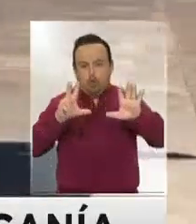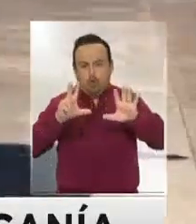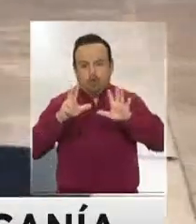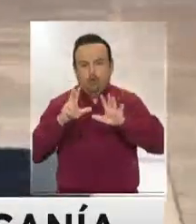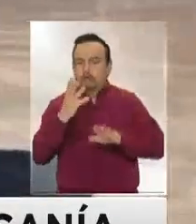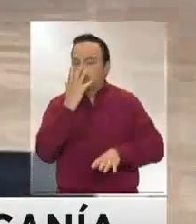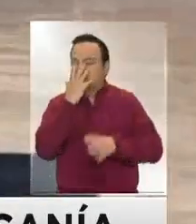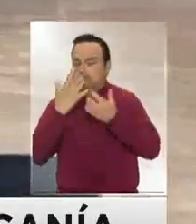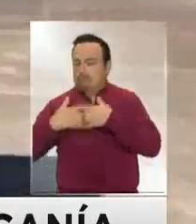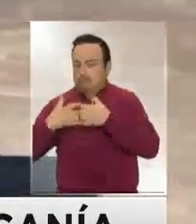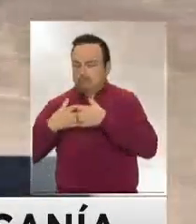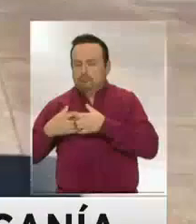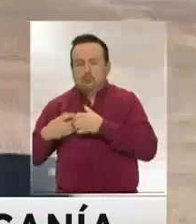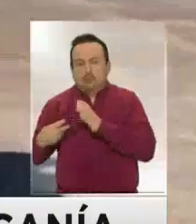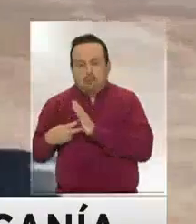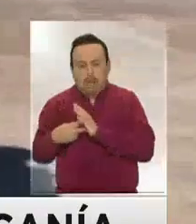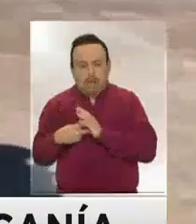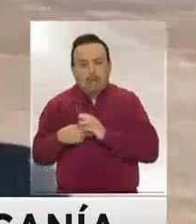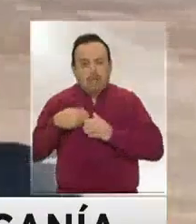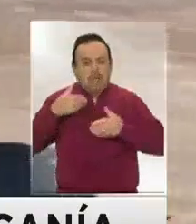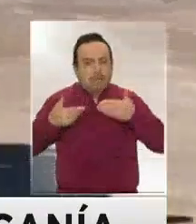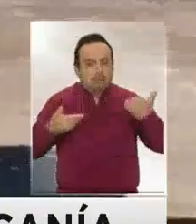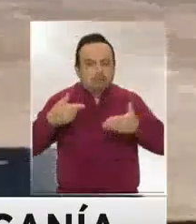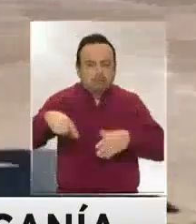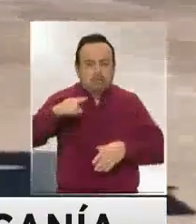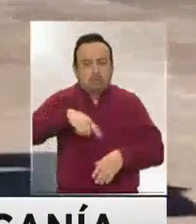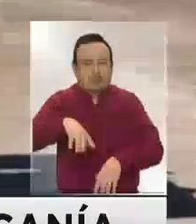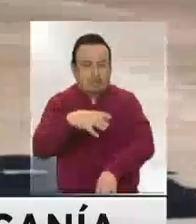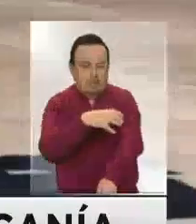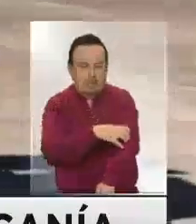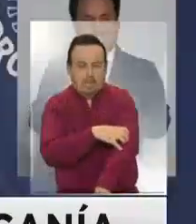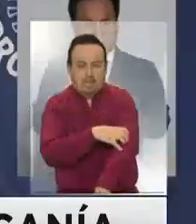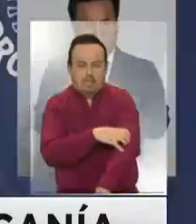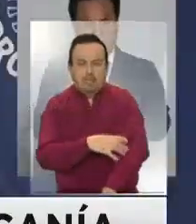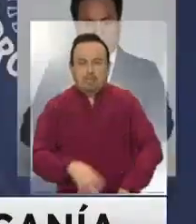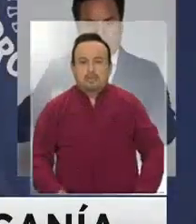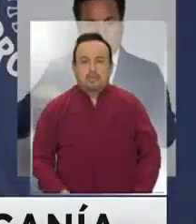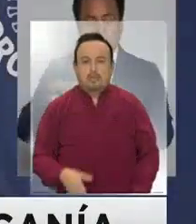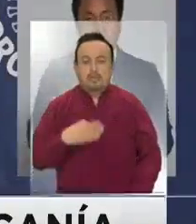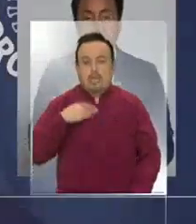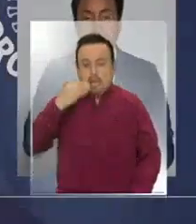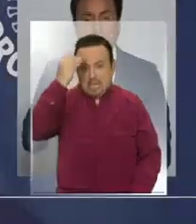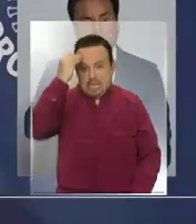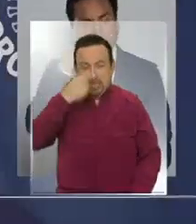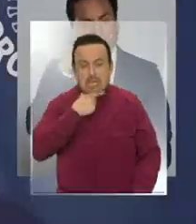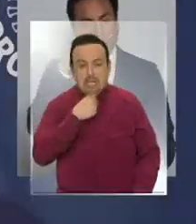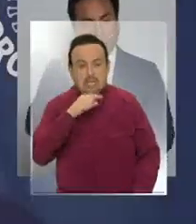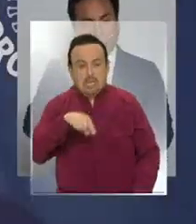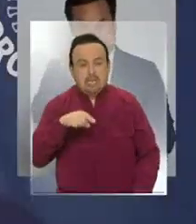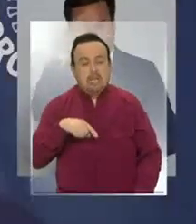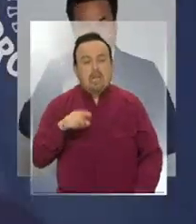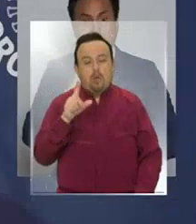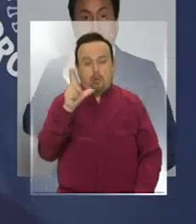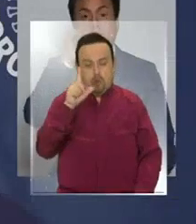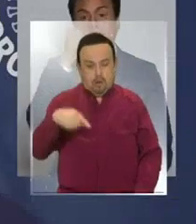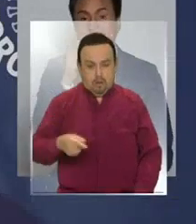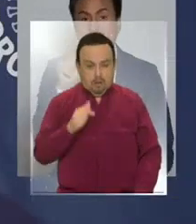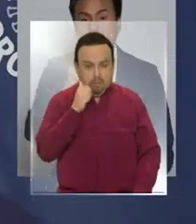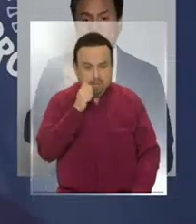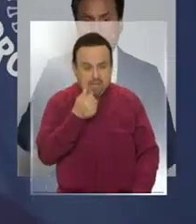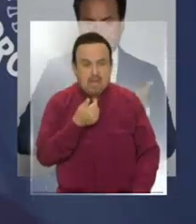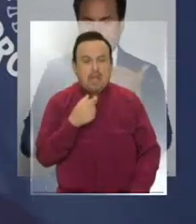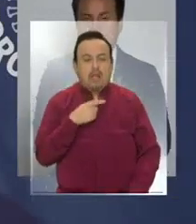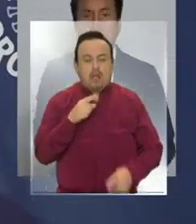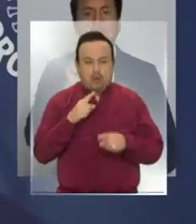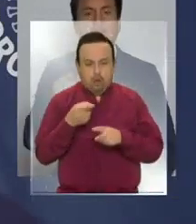mecánicos serán distribuidos en centros asistenciales de la región. Quiero recordar que en esta región, el día lunes, mañana, empiezan a